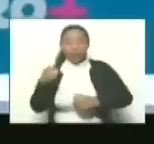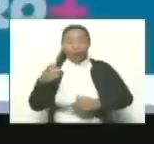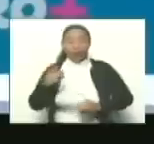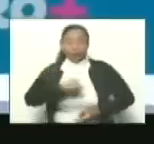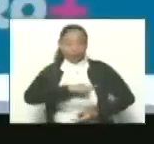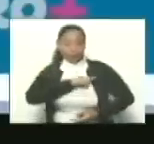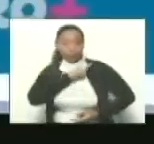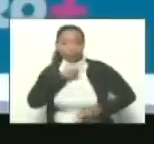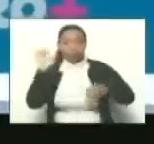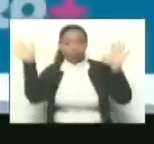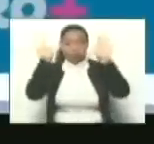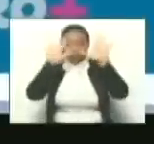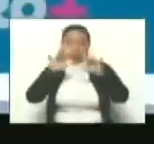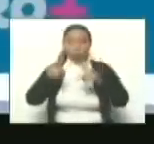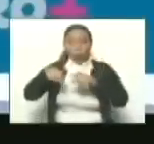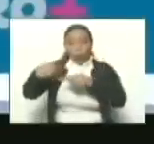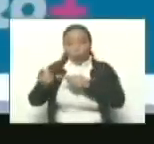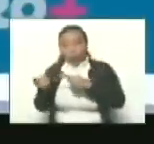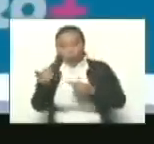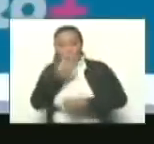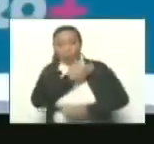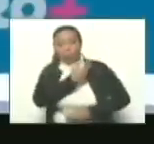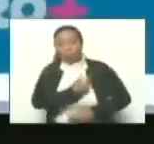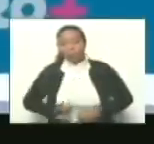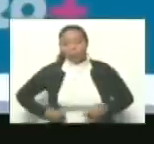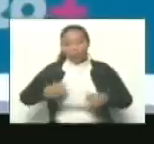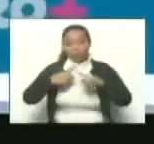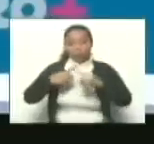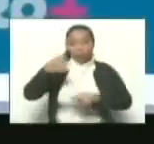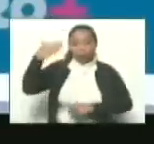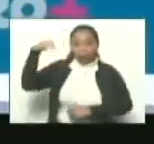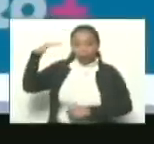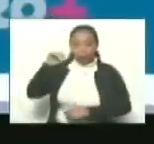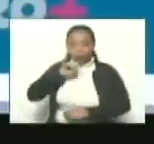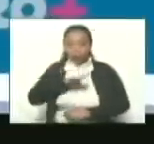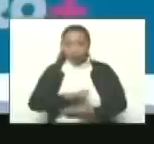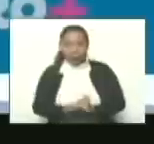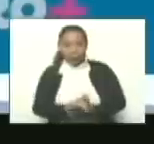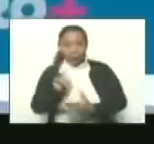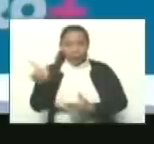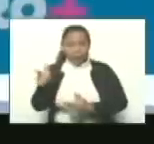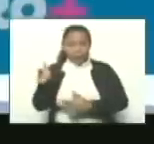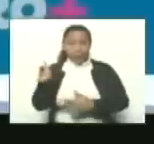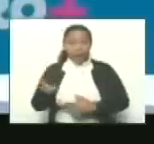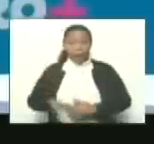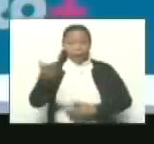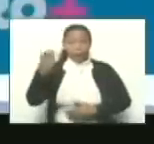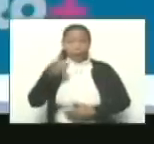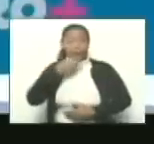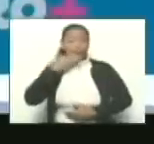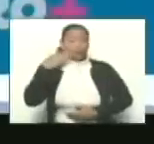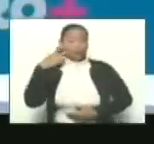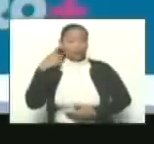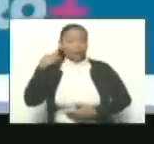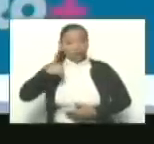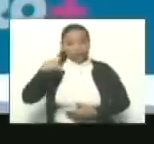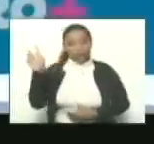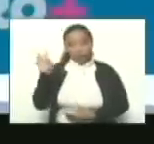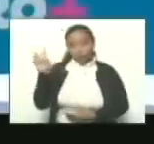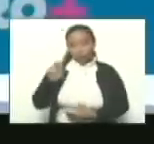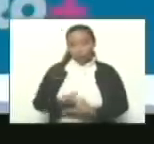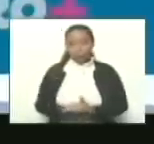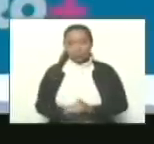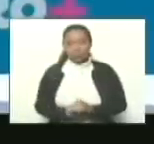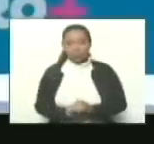compañía. La oligarquía venezolana la destrozó, era una línea aérea bandera de Venezuela, orgullo nacional. Por